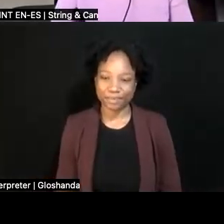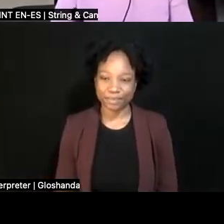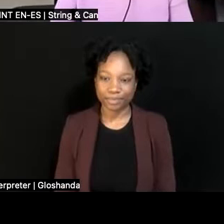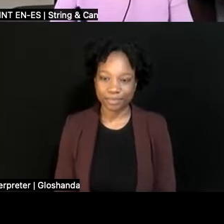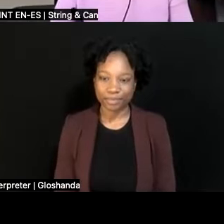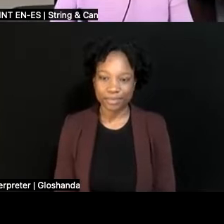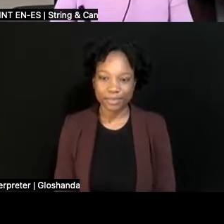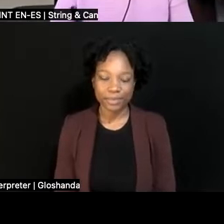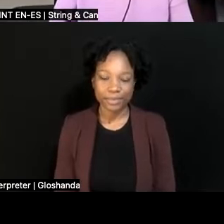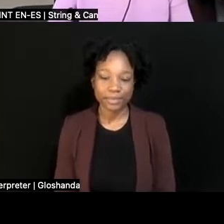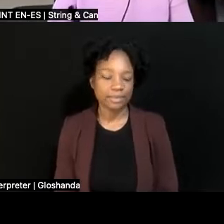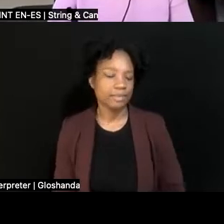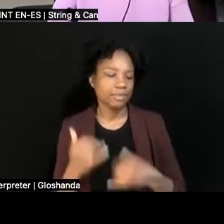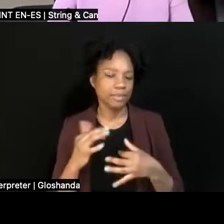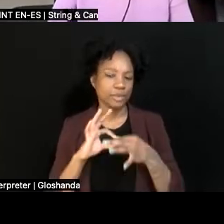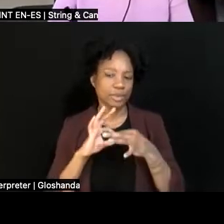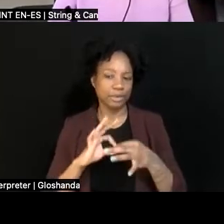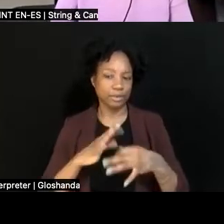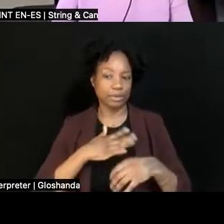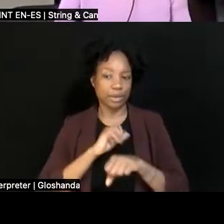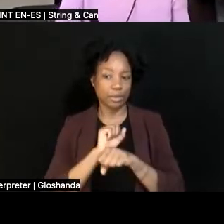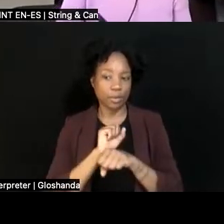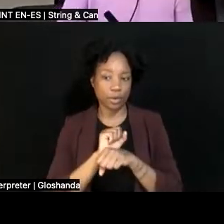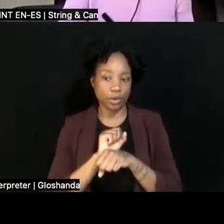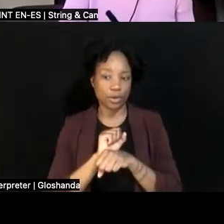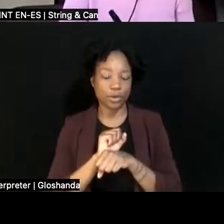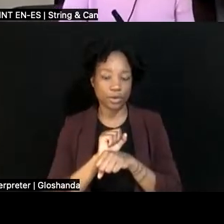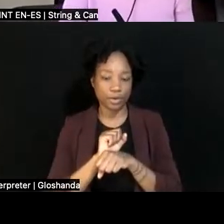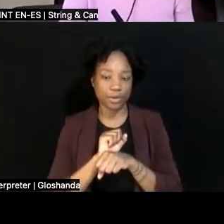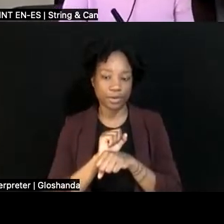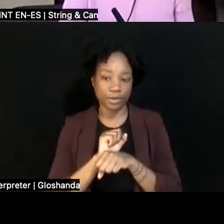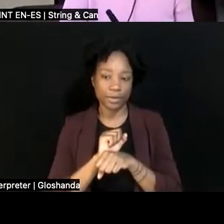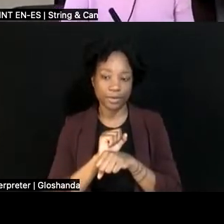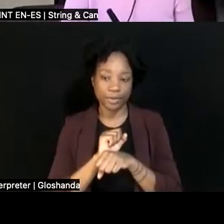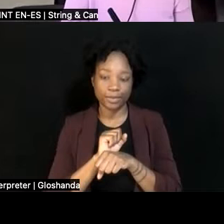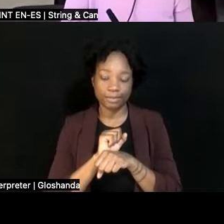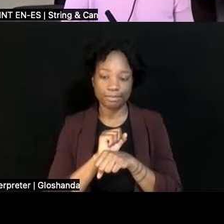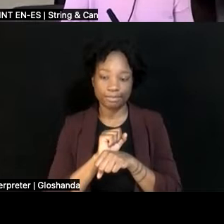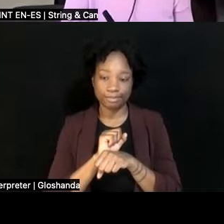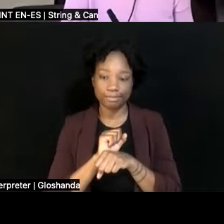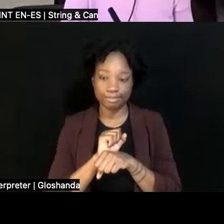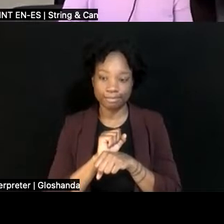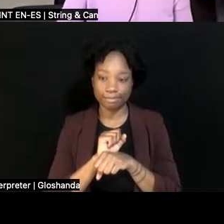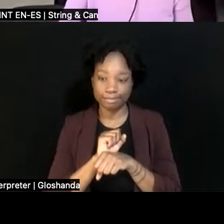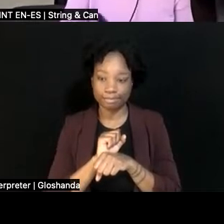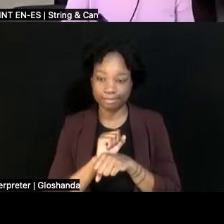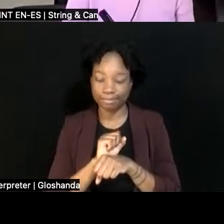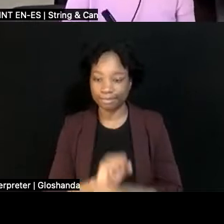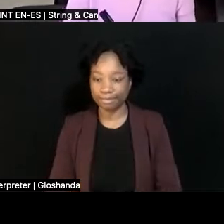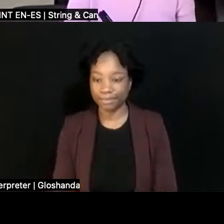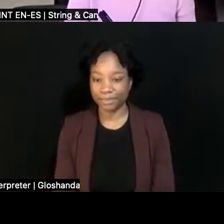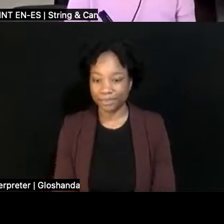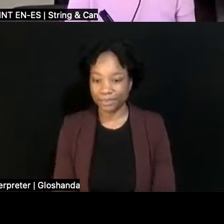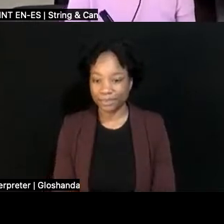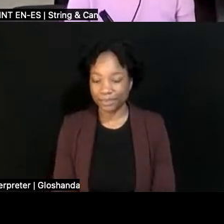hablar un poquito de mi trabajo, como ya habló Michelle, es para